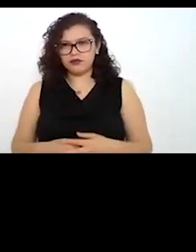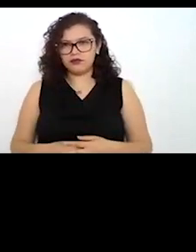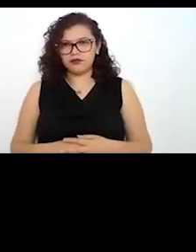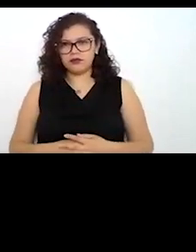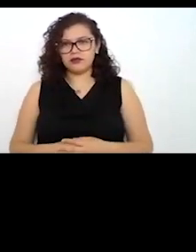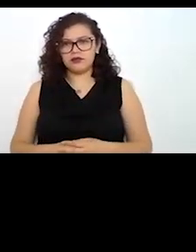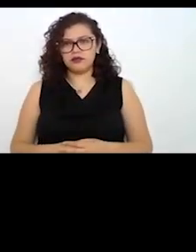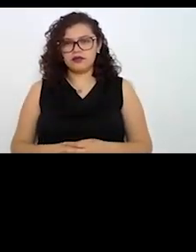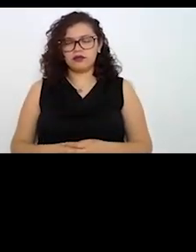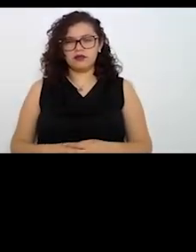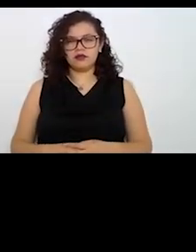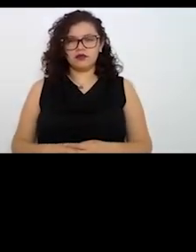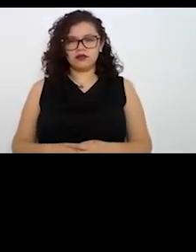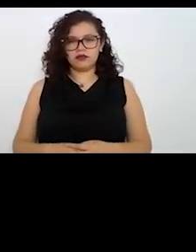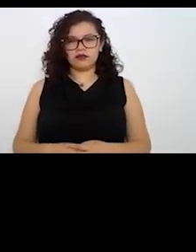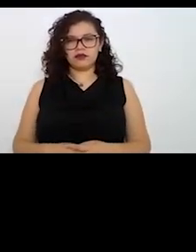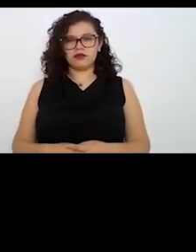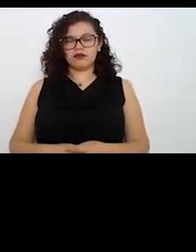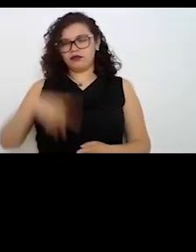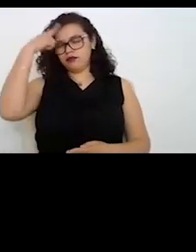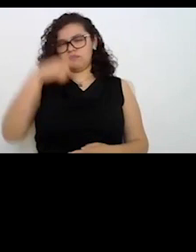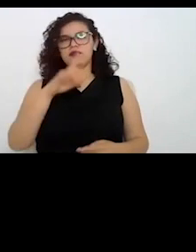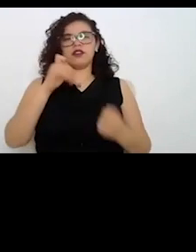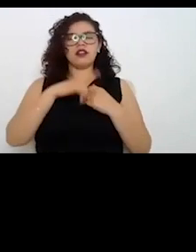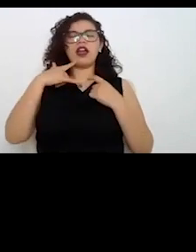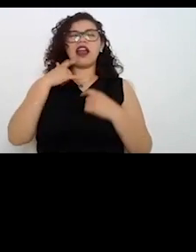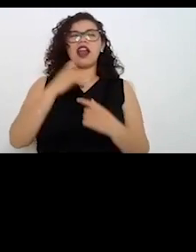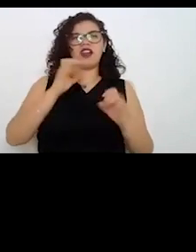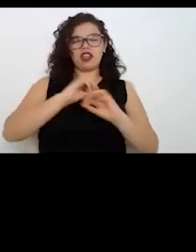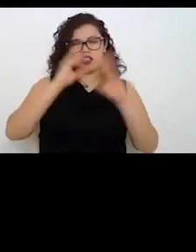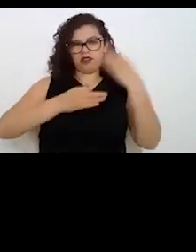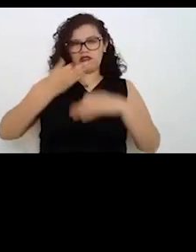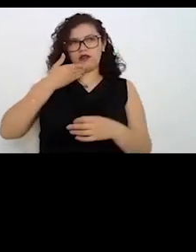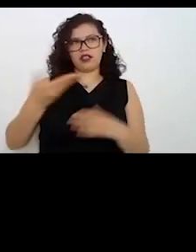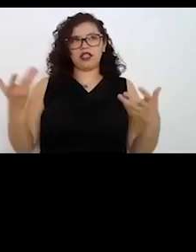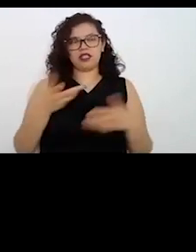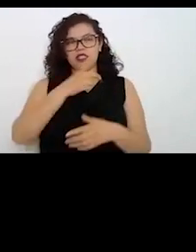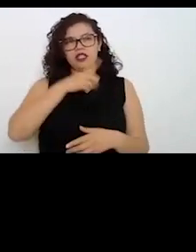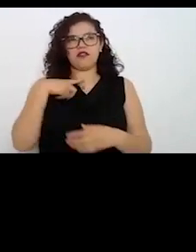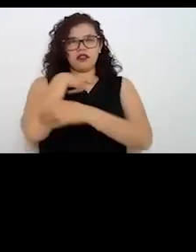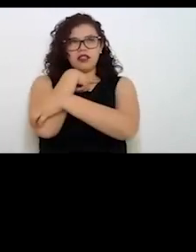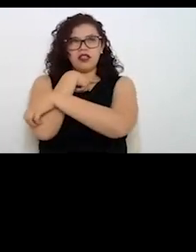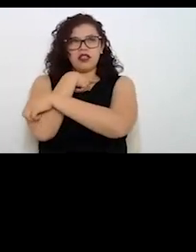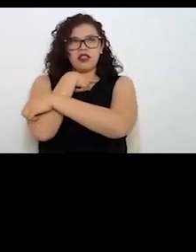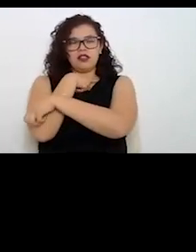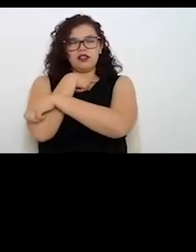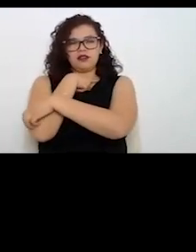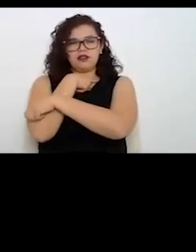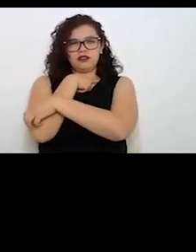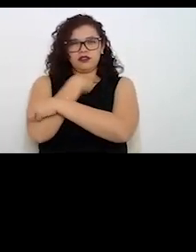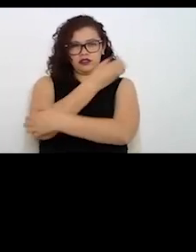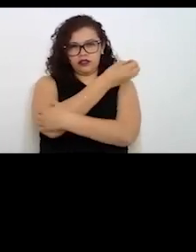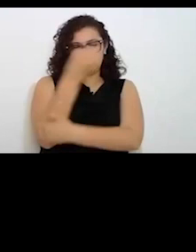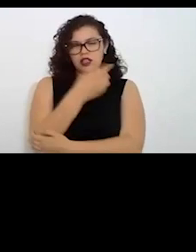ninguna inconsistencia y que haya quedado todo claro, y se tendrán que llevar a cabo en esta secuencia, ¿no? Se tienen que